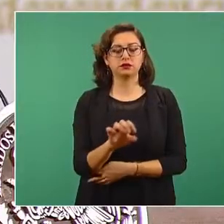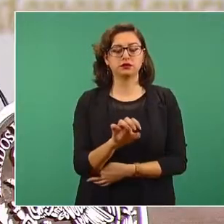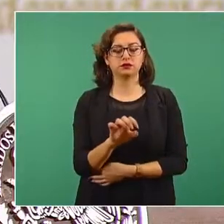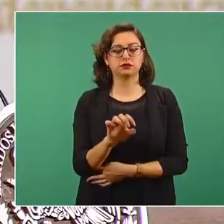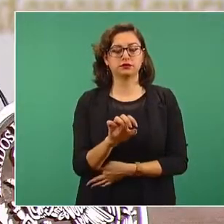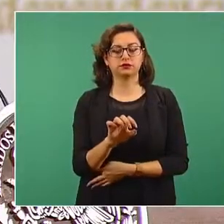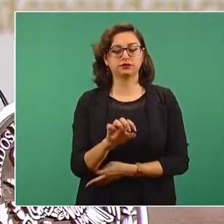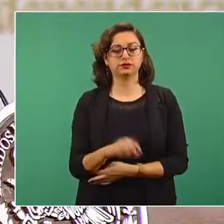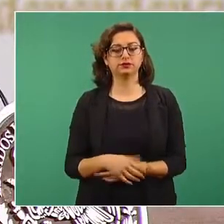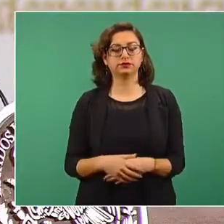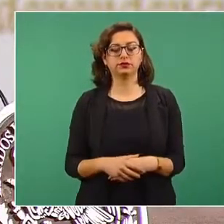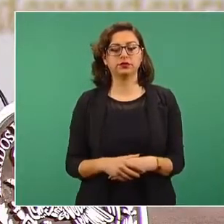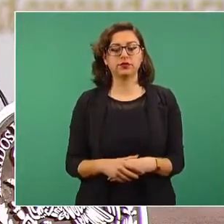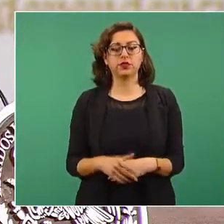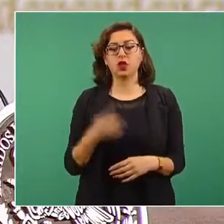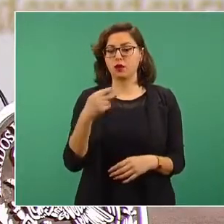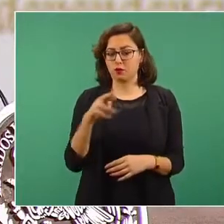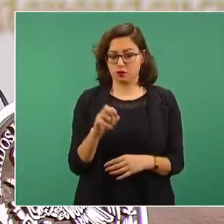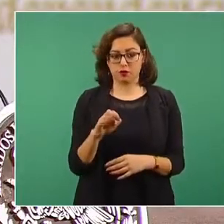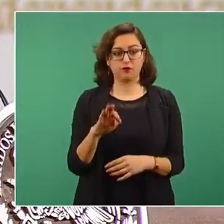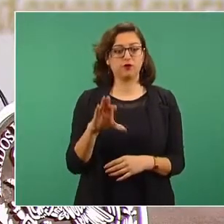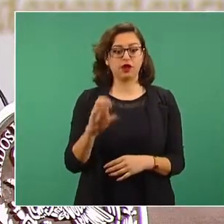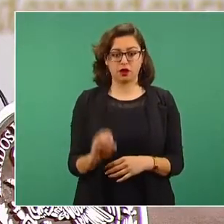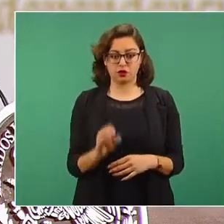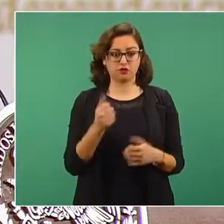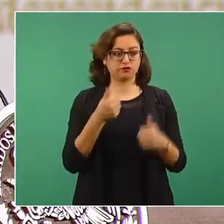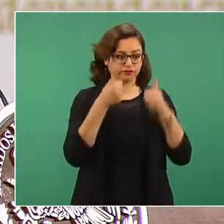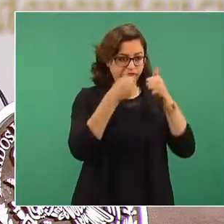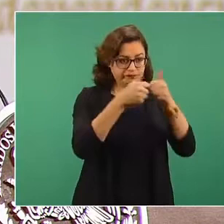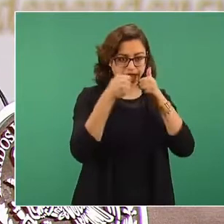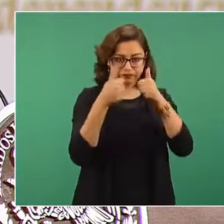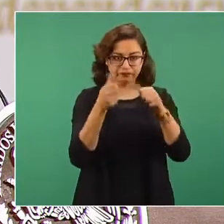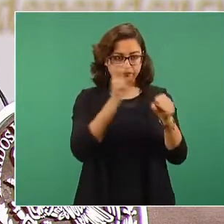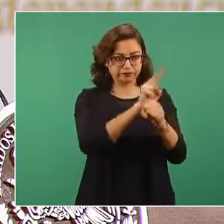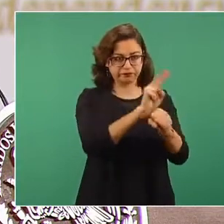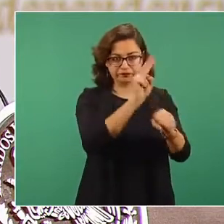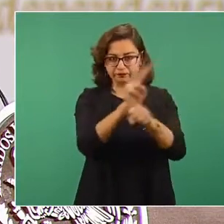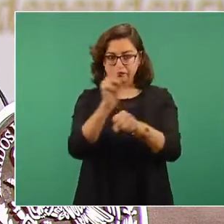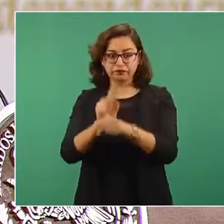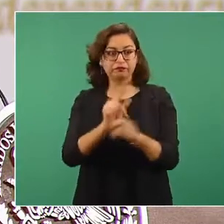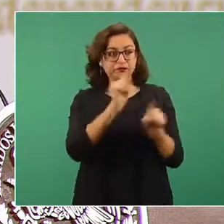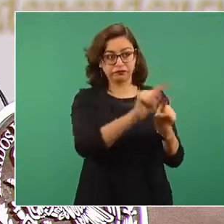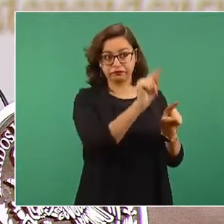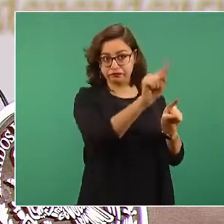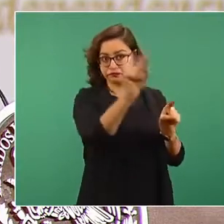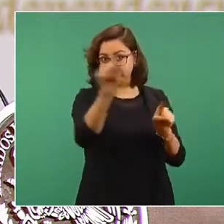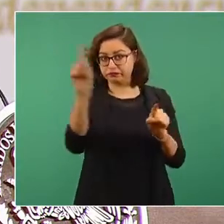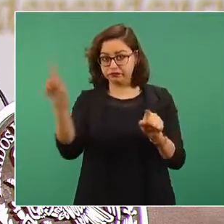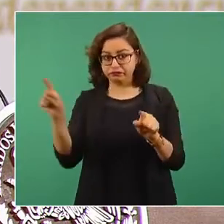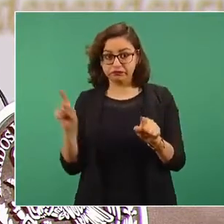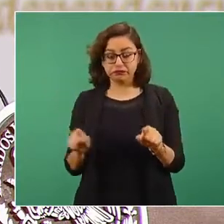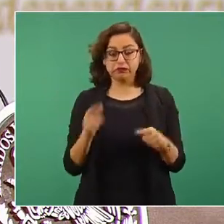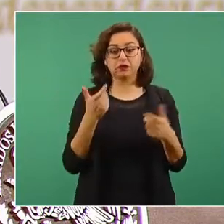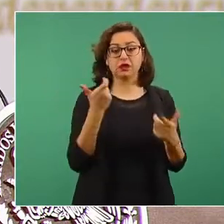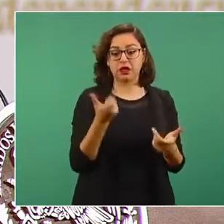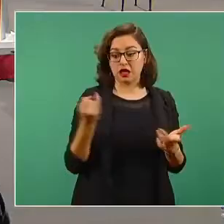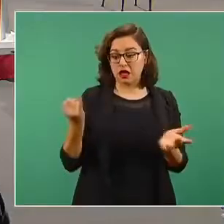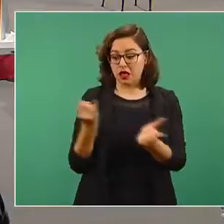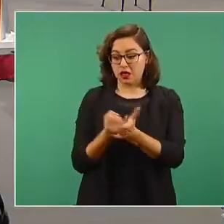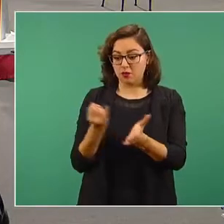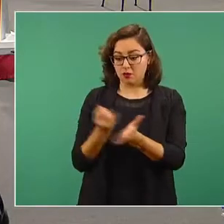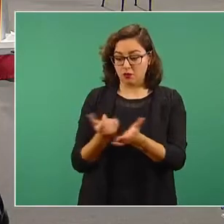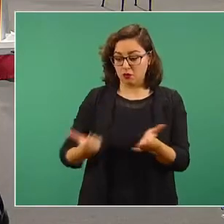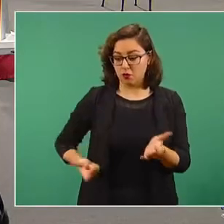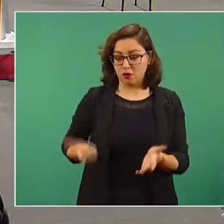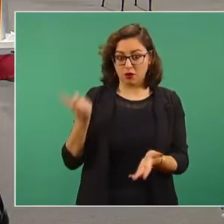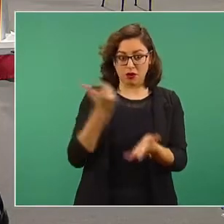La Procuraduría seguirá vigilando que los permisionarios no se queden con el incentivo fiscal.